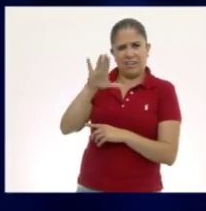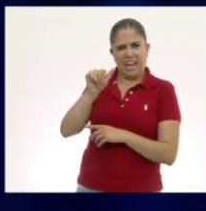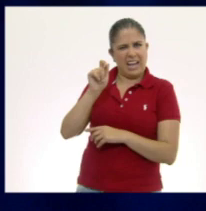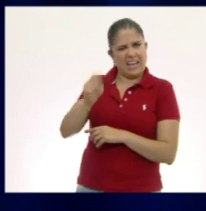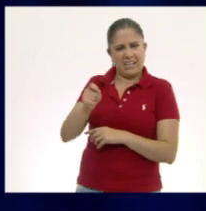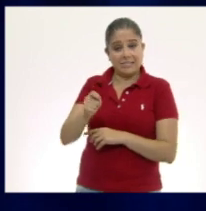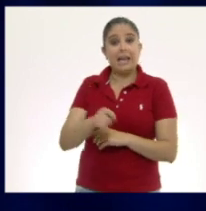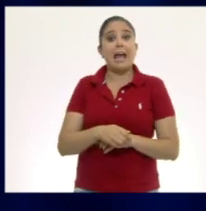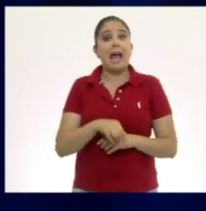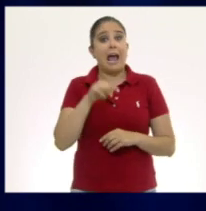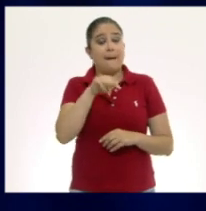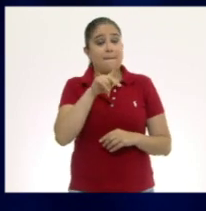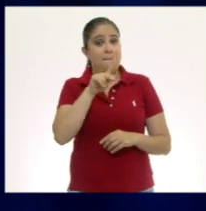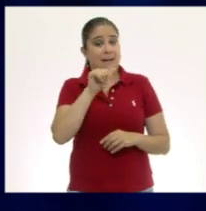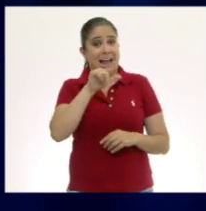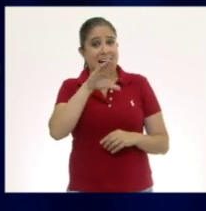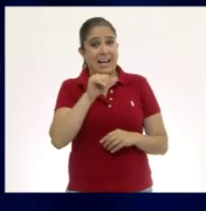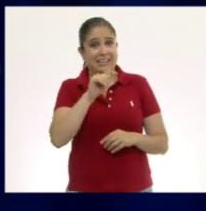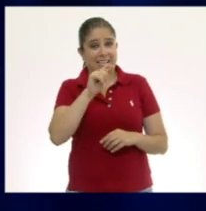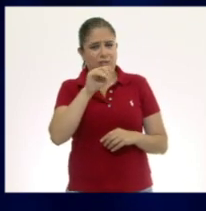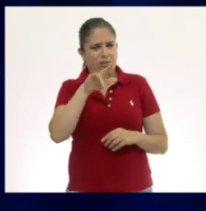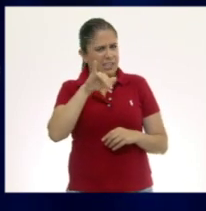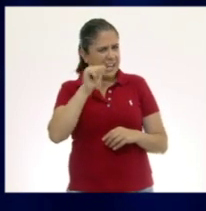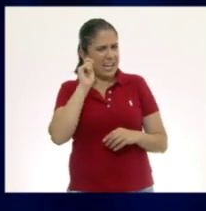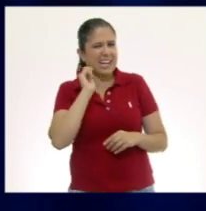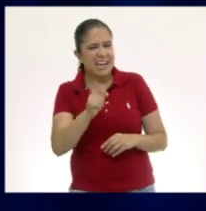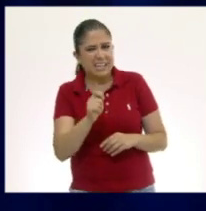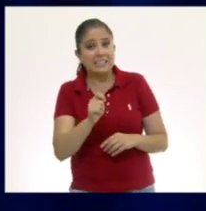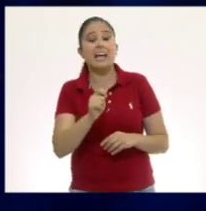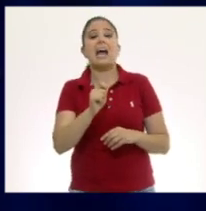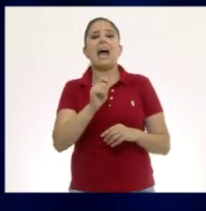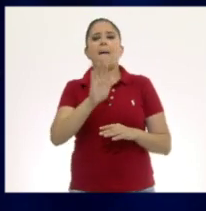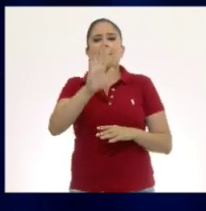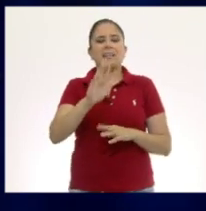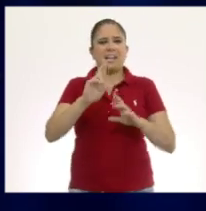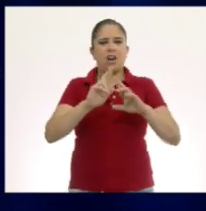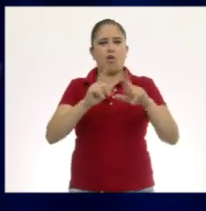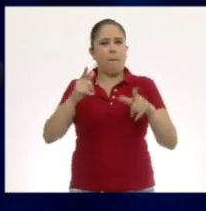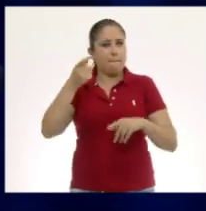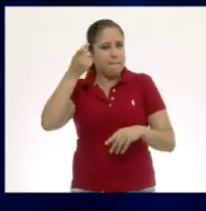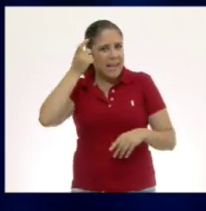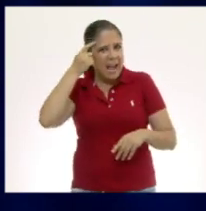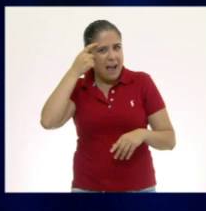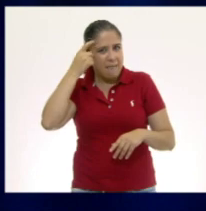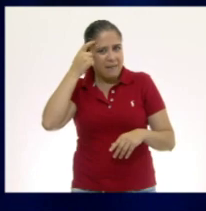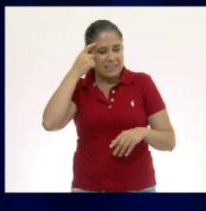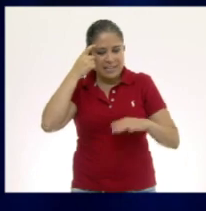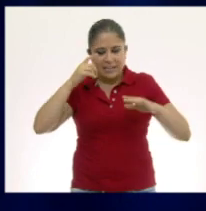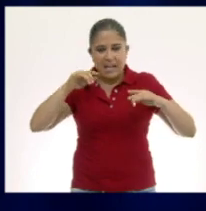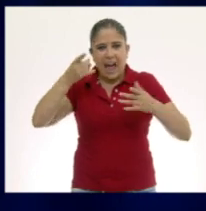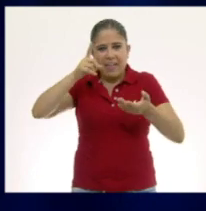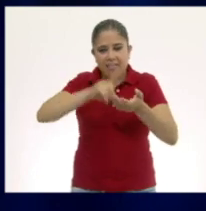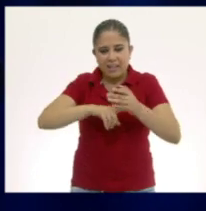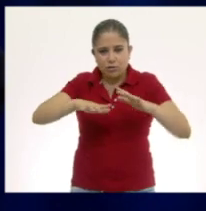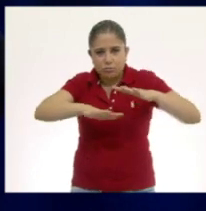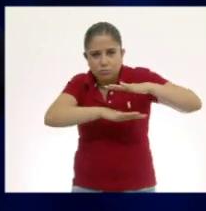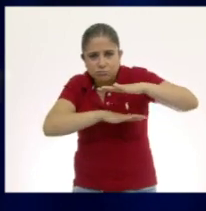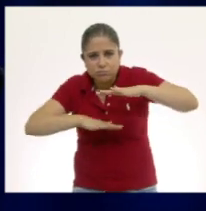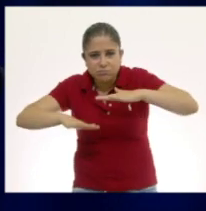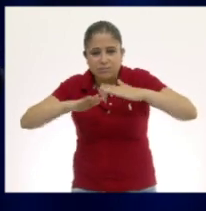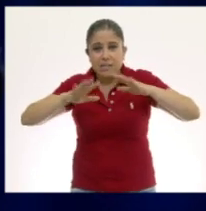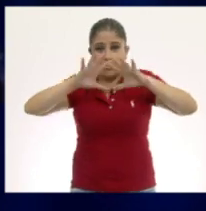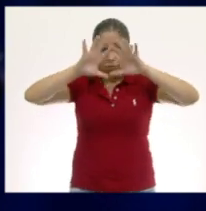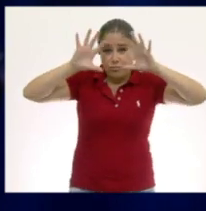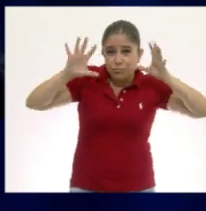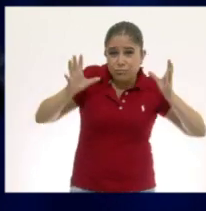es una especie como de rompecabezas que hay en el subsuelo. De hecho, el